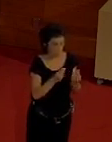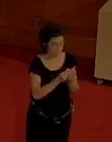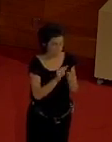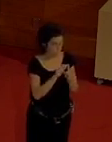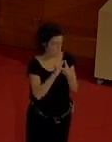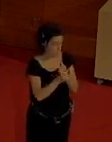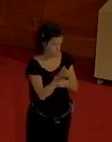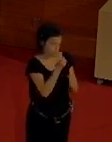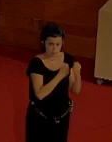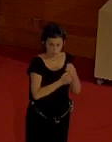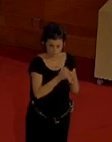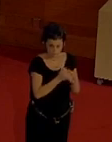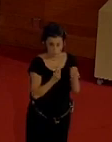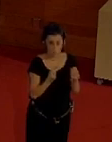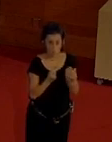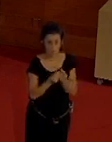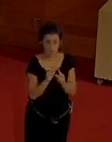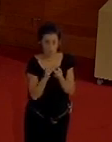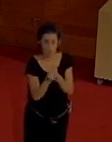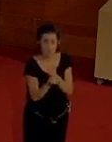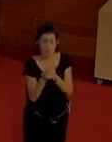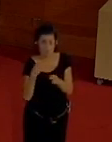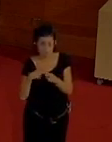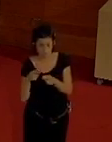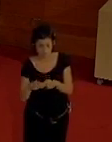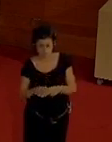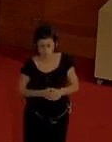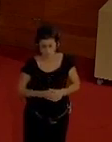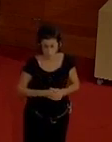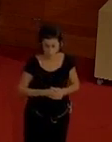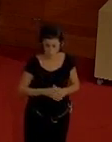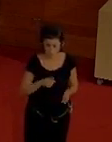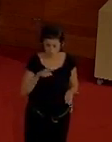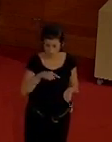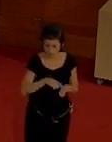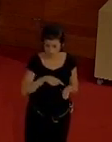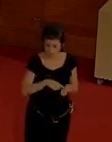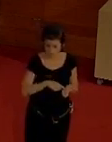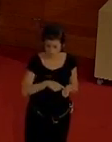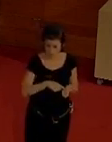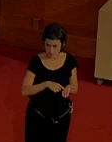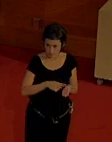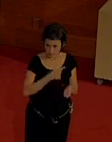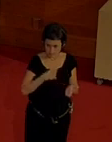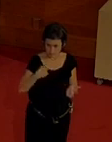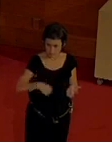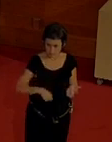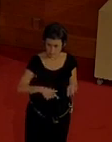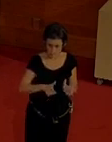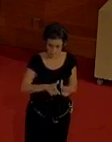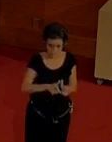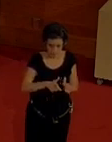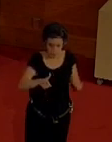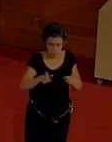económicos funciona con criterios políticos el nivel de de endeudamiento chino está empezando a ser un problema enorme para la propia china